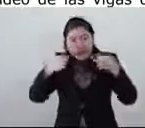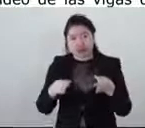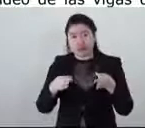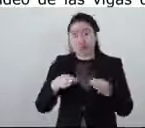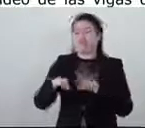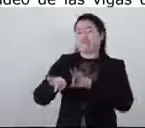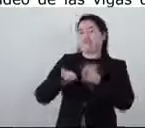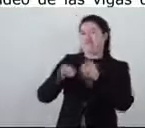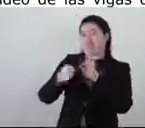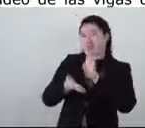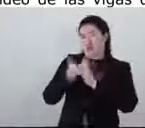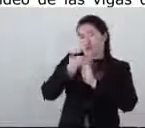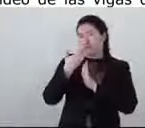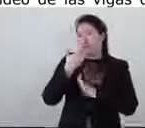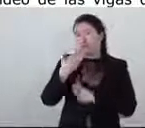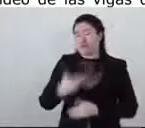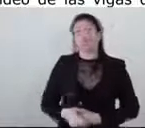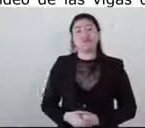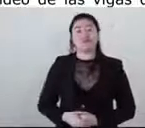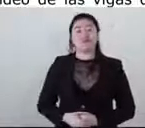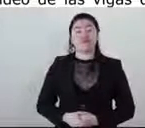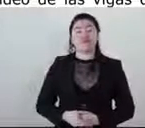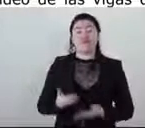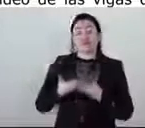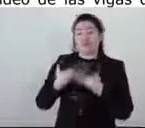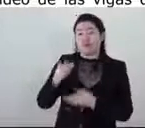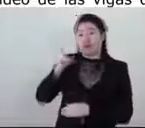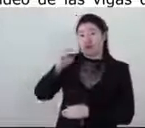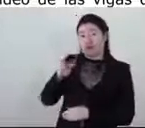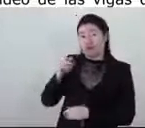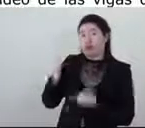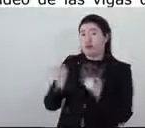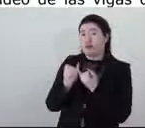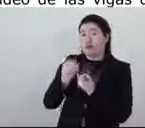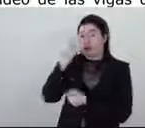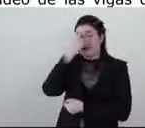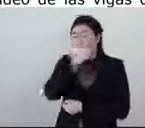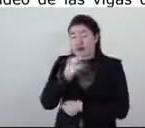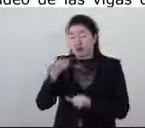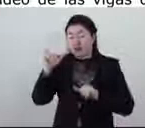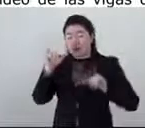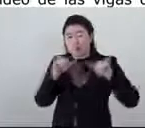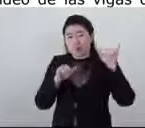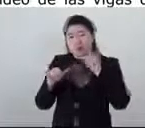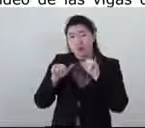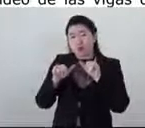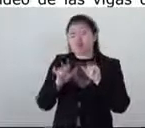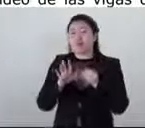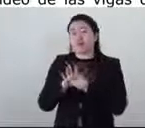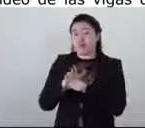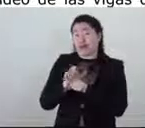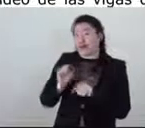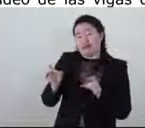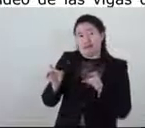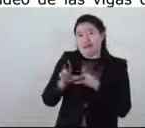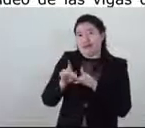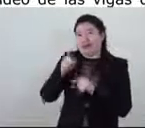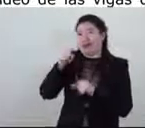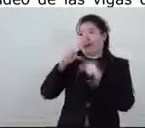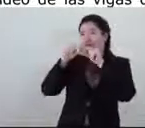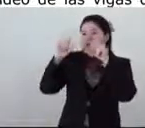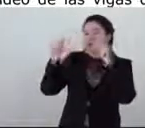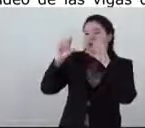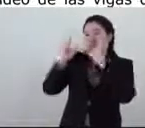utilizados en la construcción. DNB supervisará las pruebas y análisis destructivos en la posible falla principal,